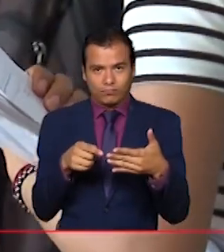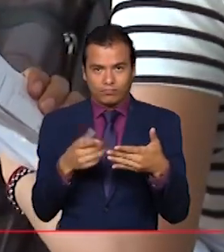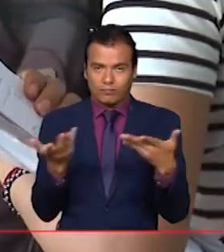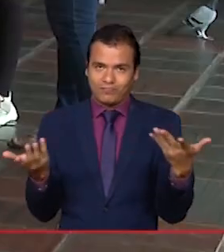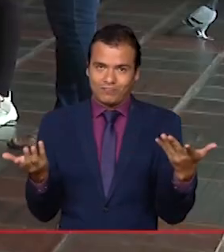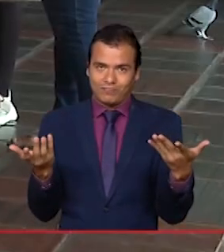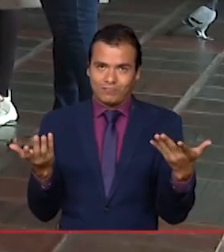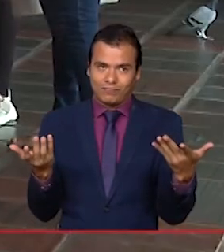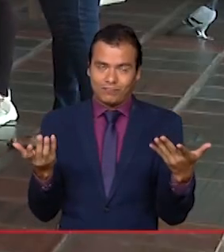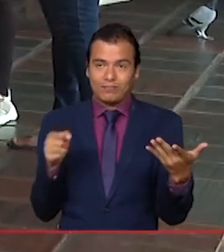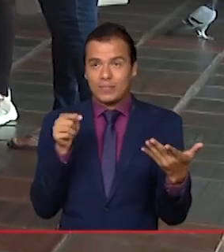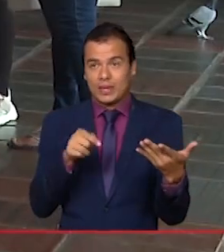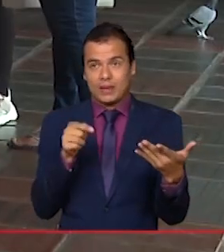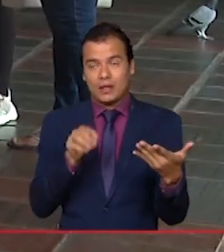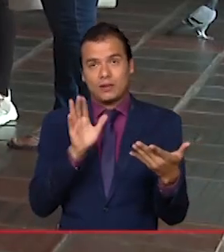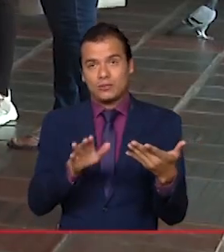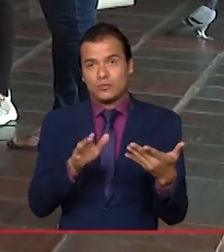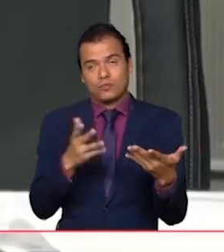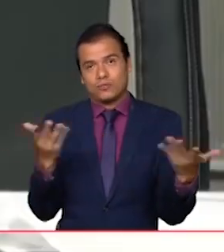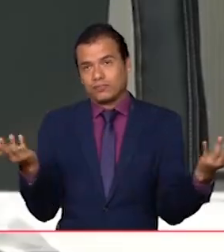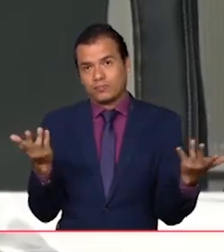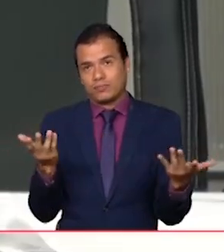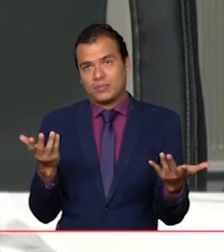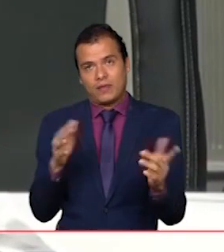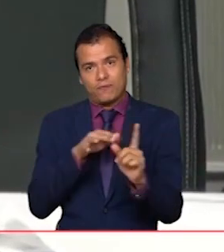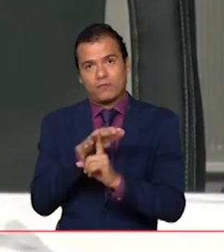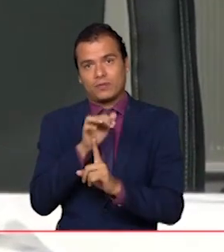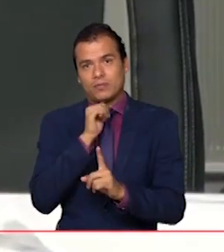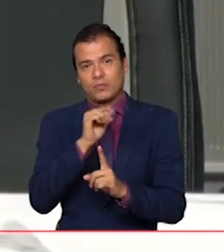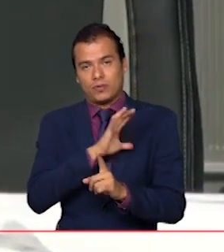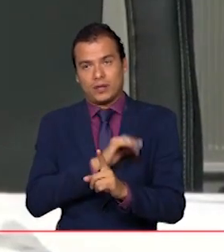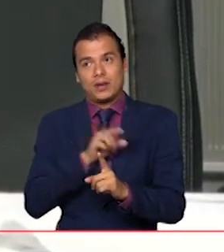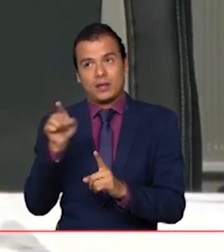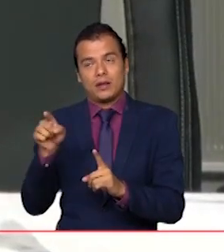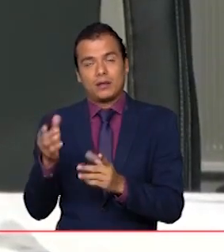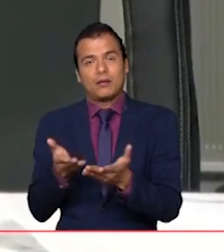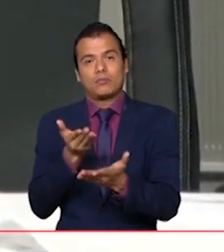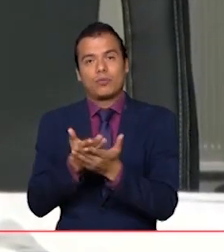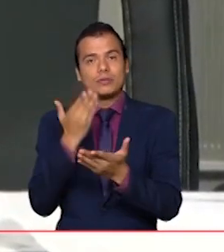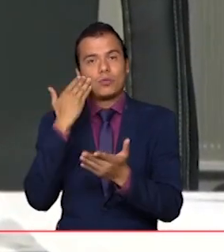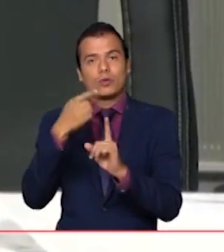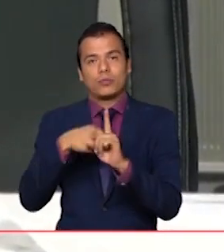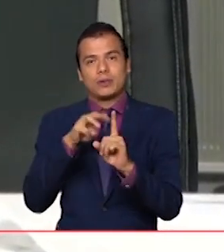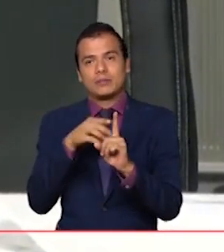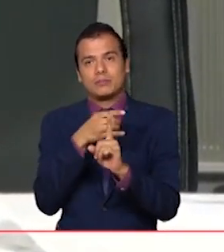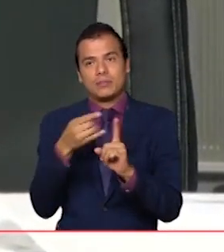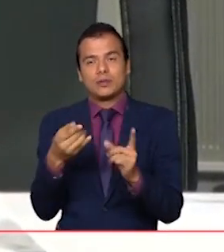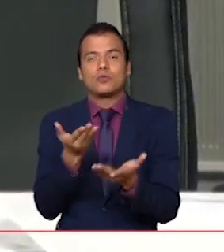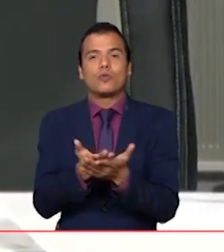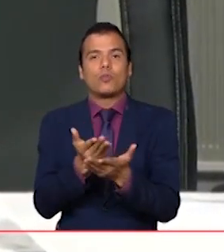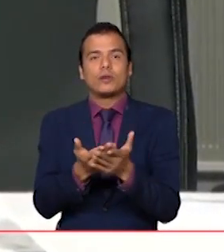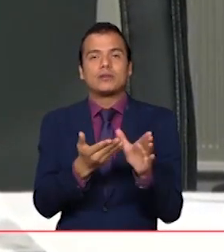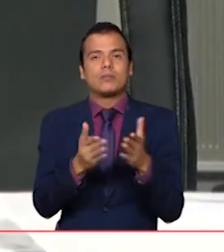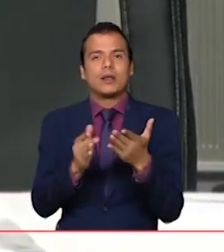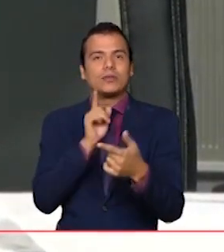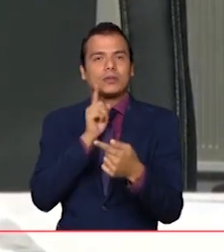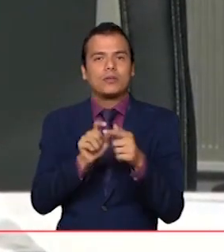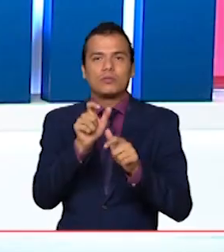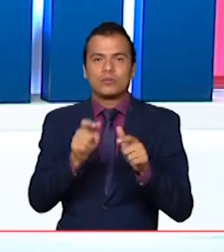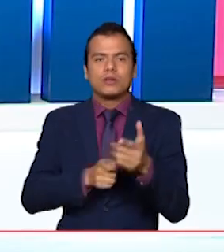Hacienda deberá volver a debate de control a principios de marzo y tendrá que presentar un plan de pagos para que los ciudadanos puedan ponerse al día con sus